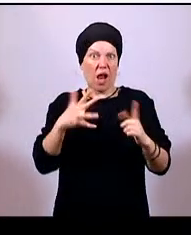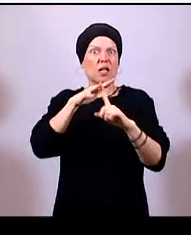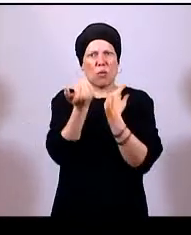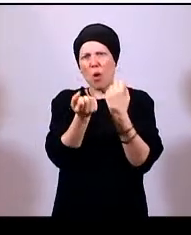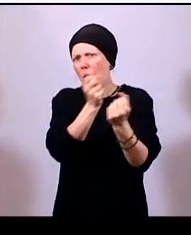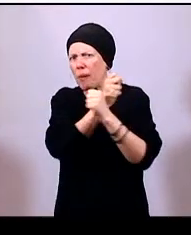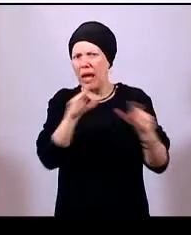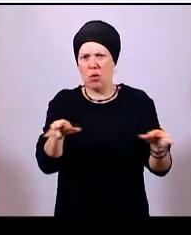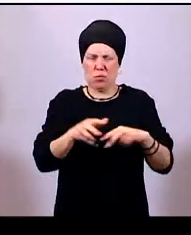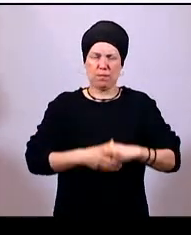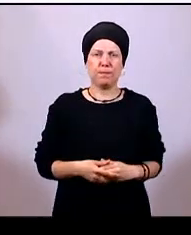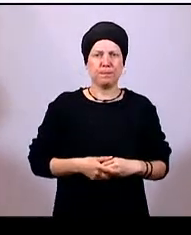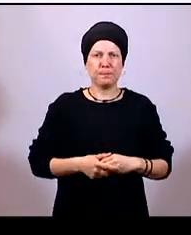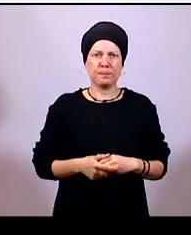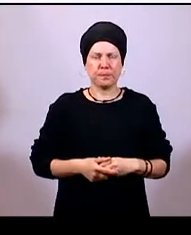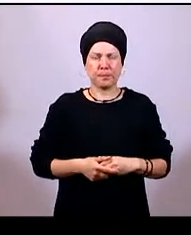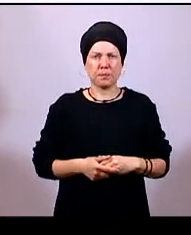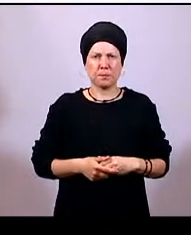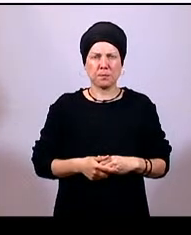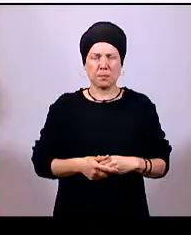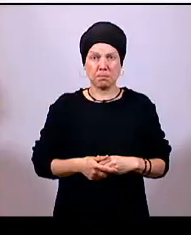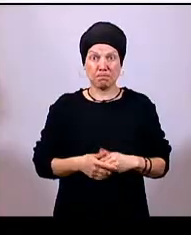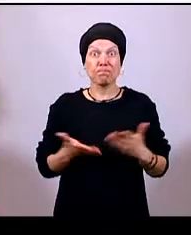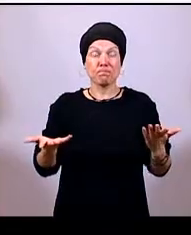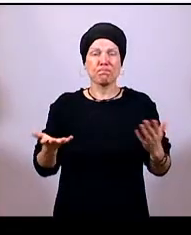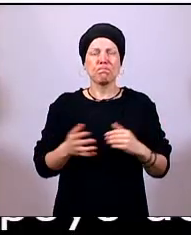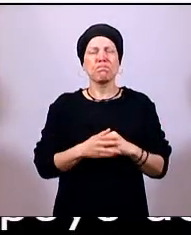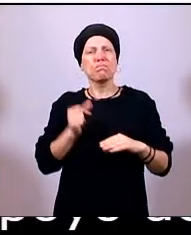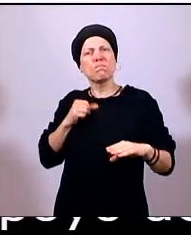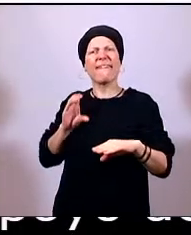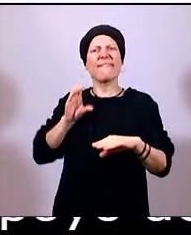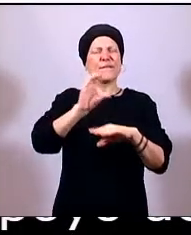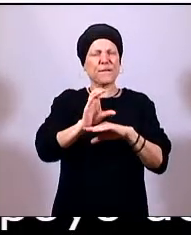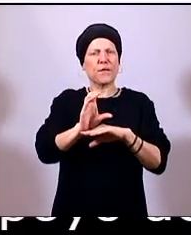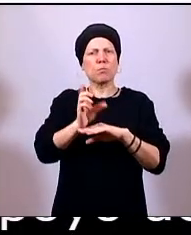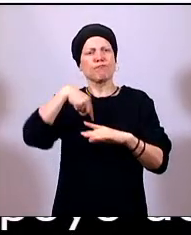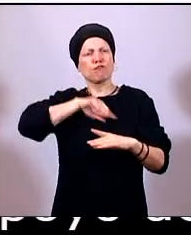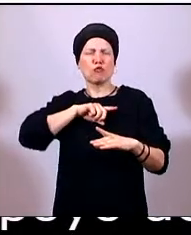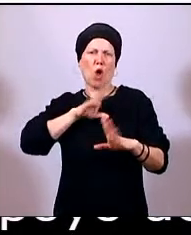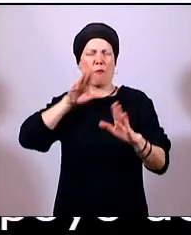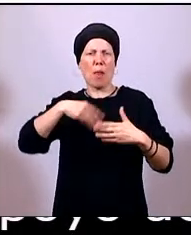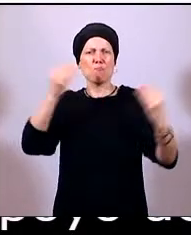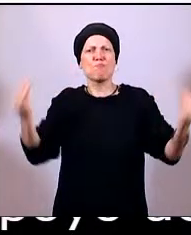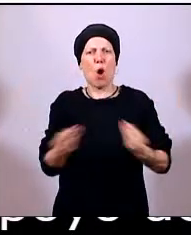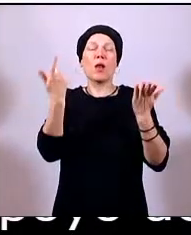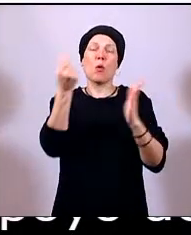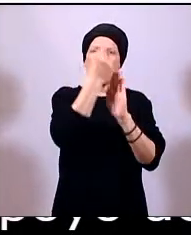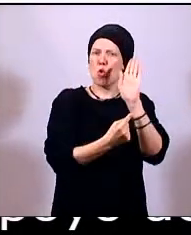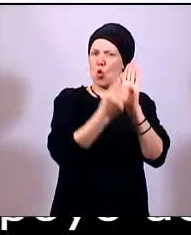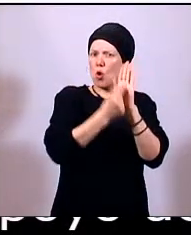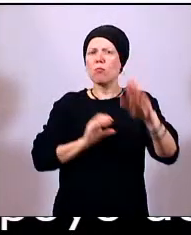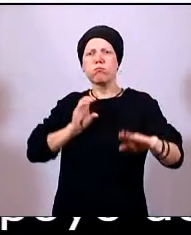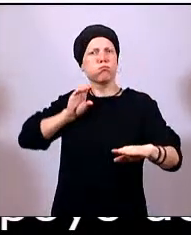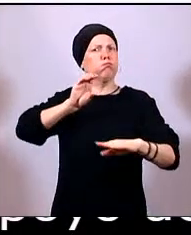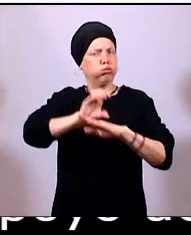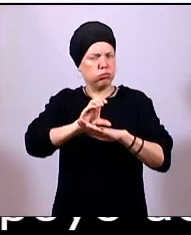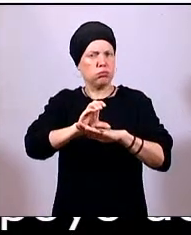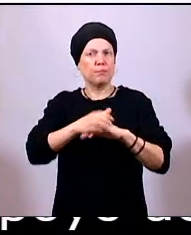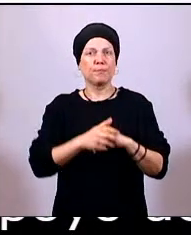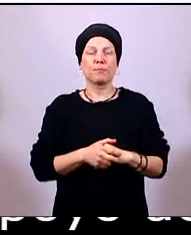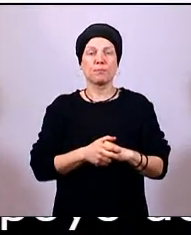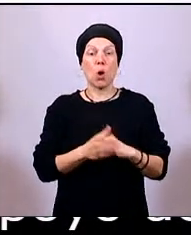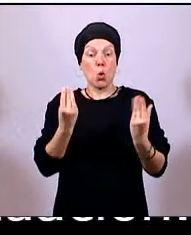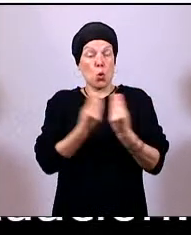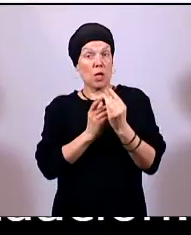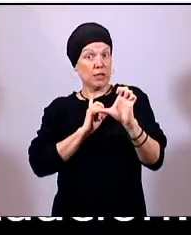situación de vulnerabilidad. Con esta partida de ayudas vamos a mejorar las condiciones de financiación, de manera que la Junta